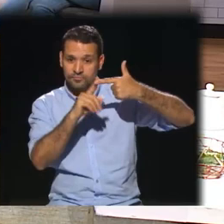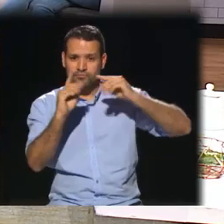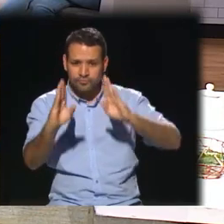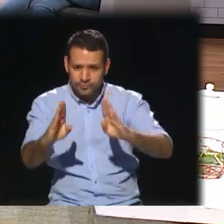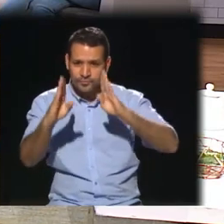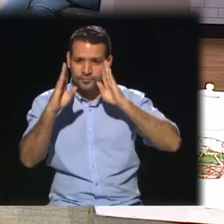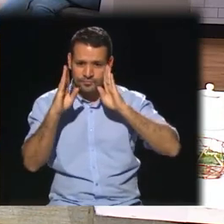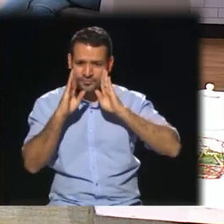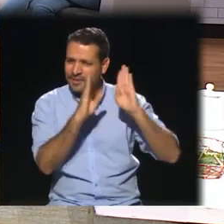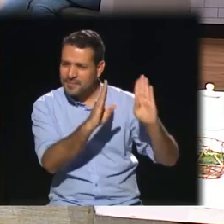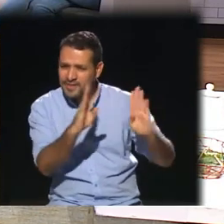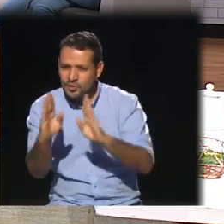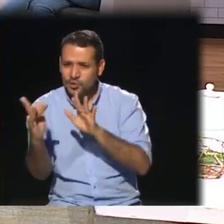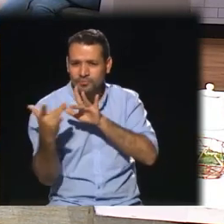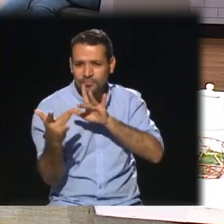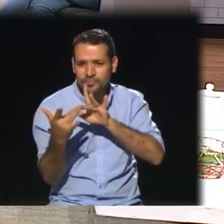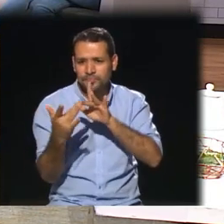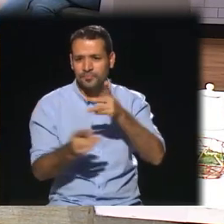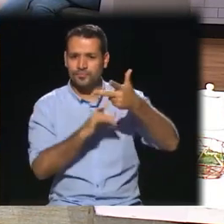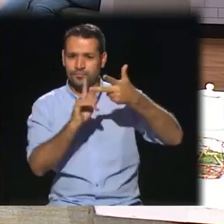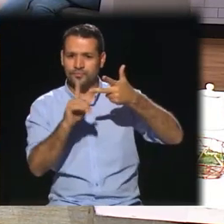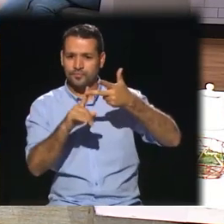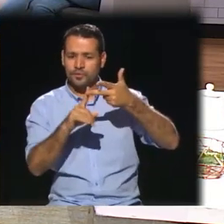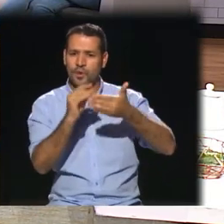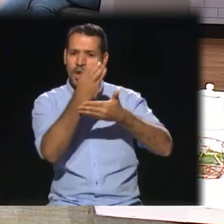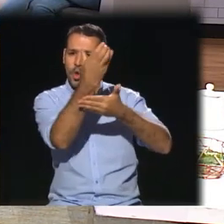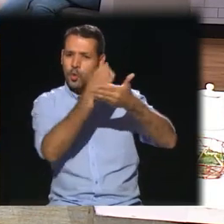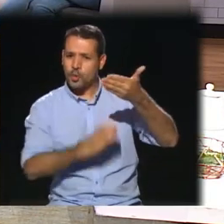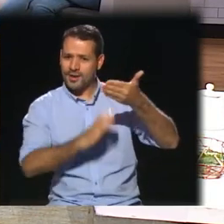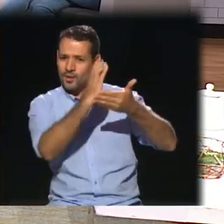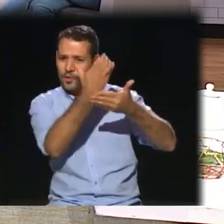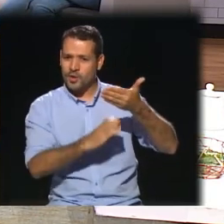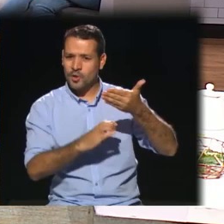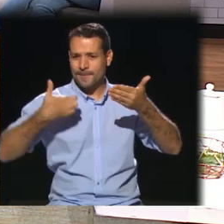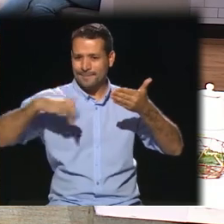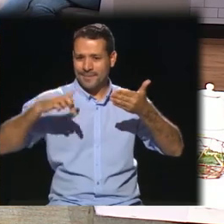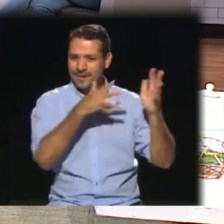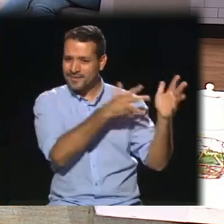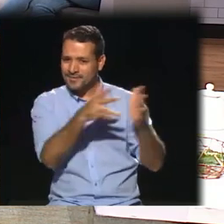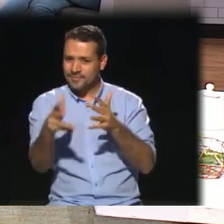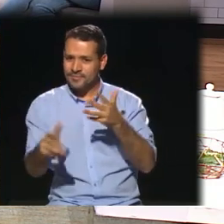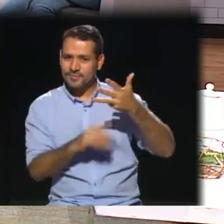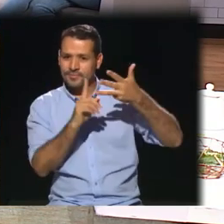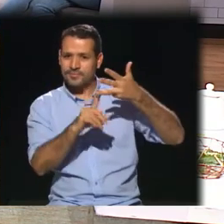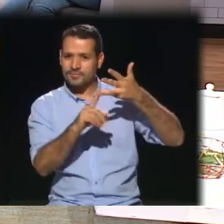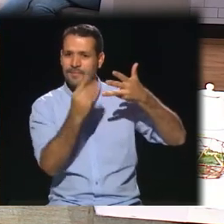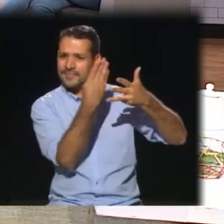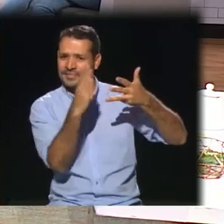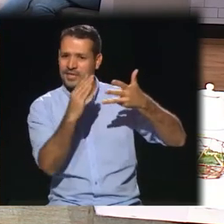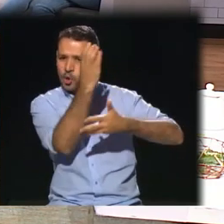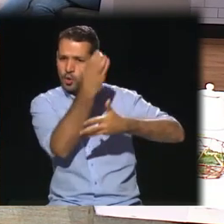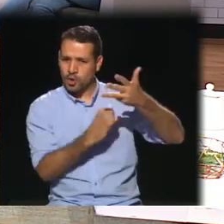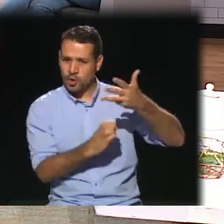atención, la tercera es un diseño curricular para primaria, la otra es un diseño curricular para bachillerato y